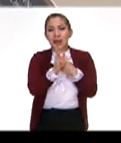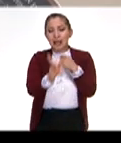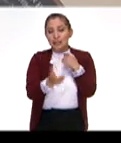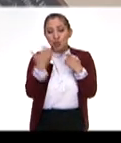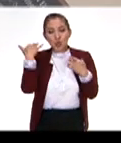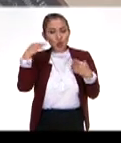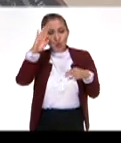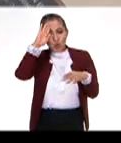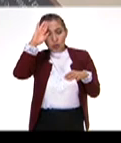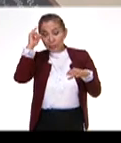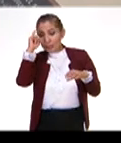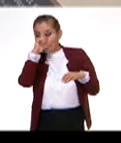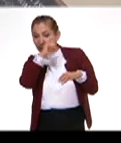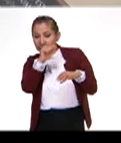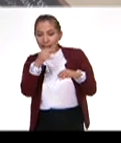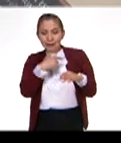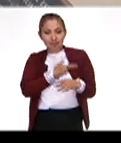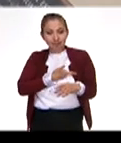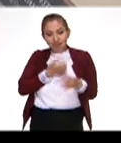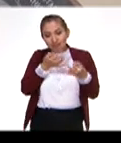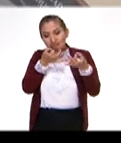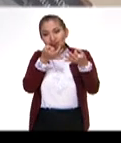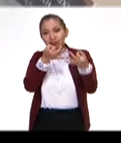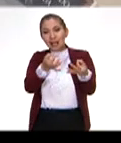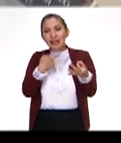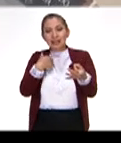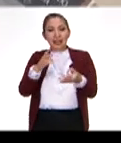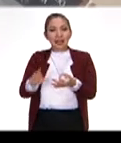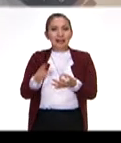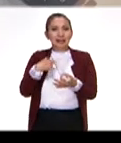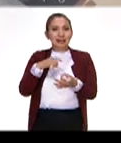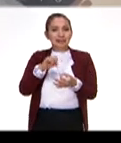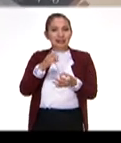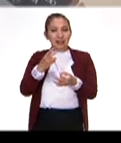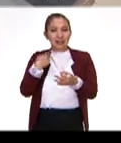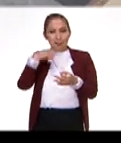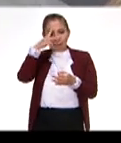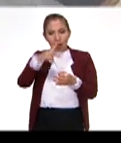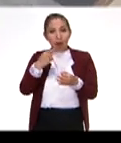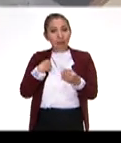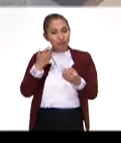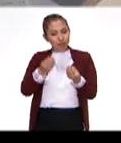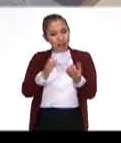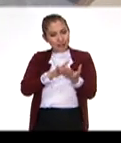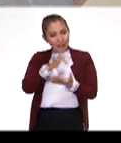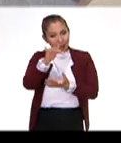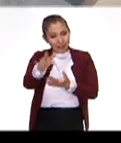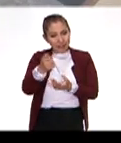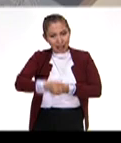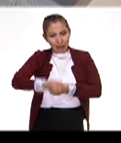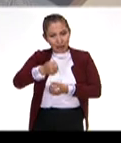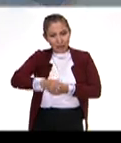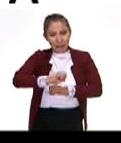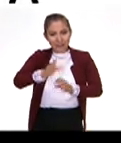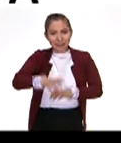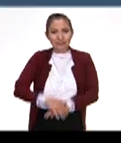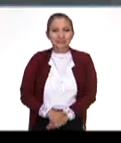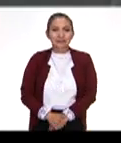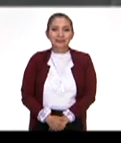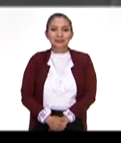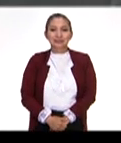bárbaro, intrigante y apasionante en el septentrión mexicano. Muchas gracias y saludos, por supuesto.